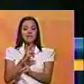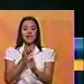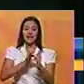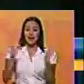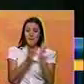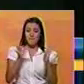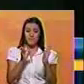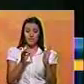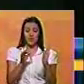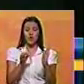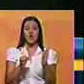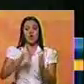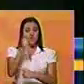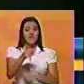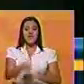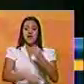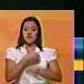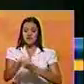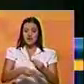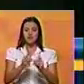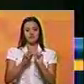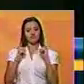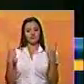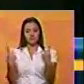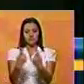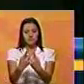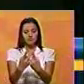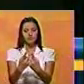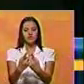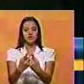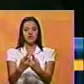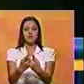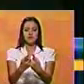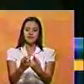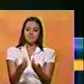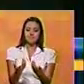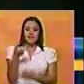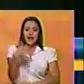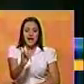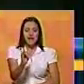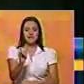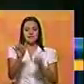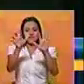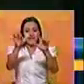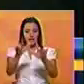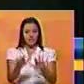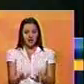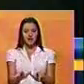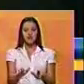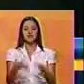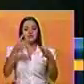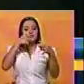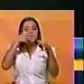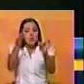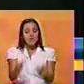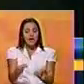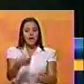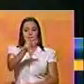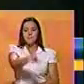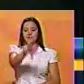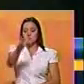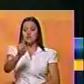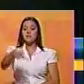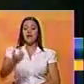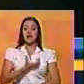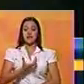inmediata. Tenemos que hacer una sala situacional que esté en la Secretaría de Seguridad Ciudadana de